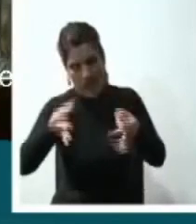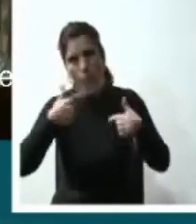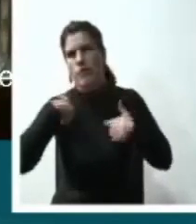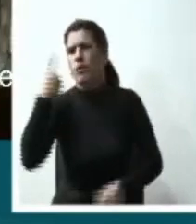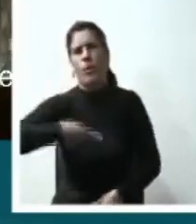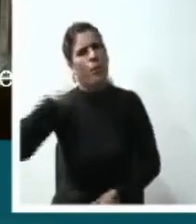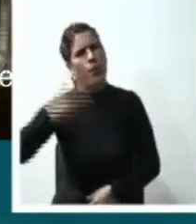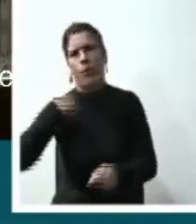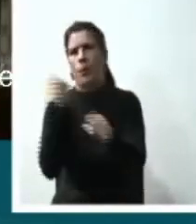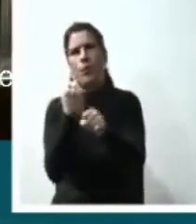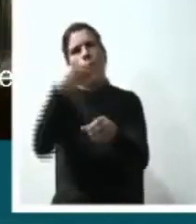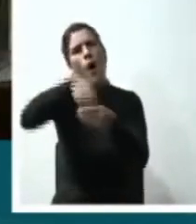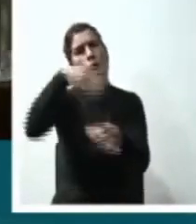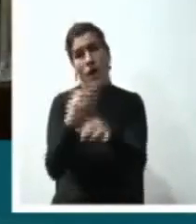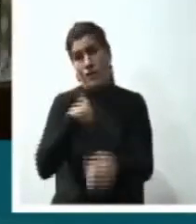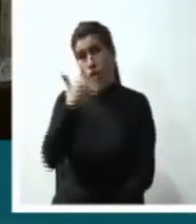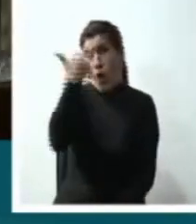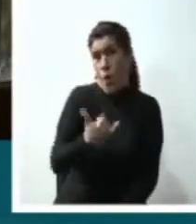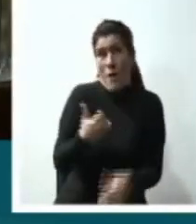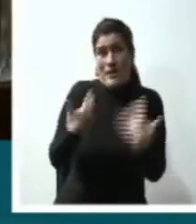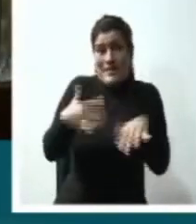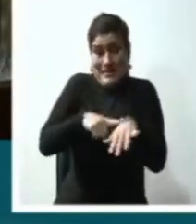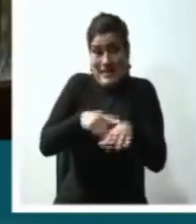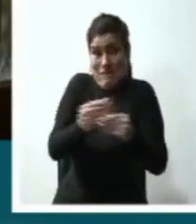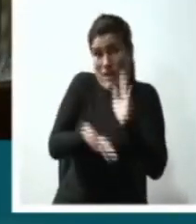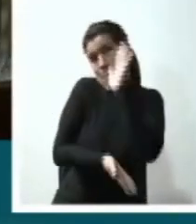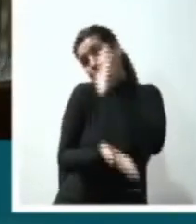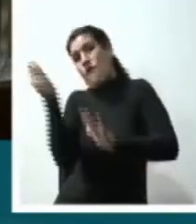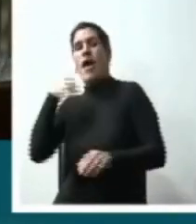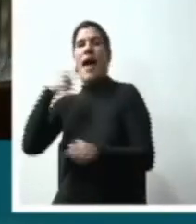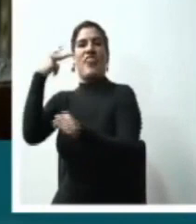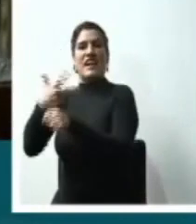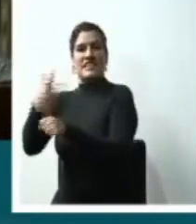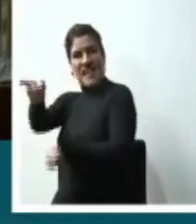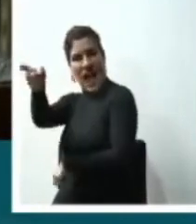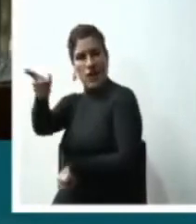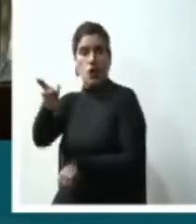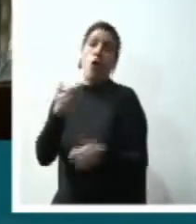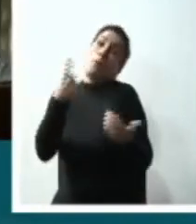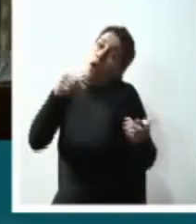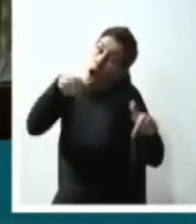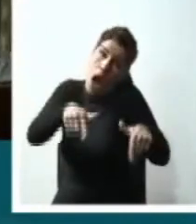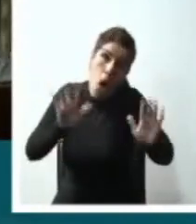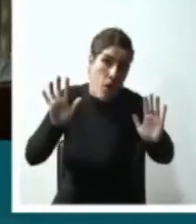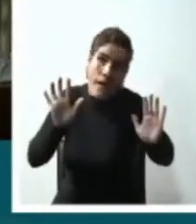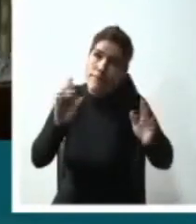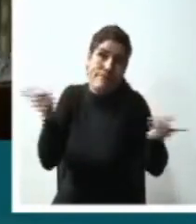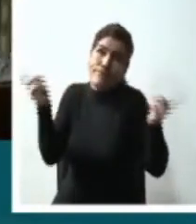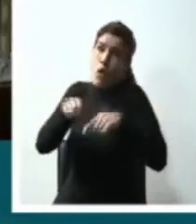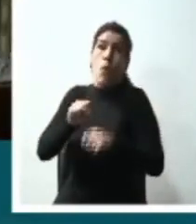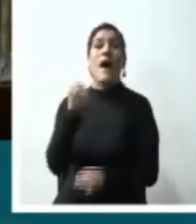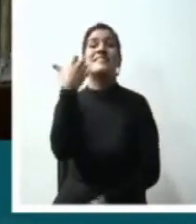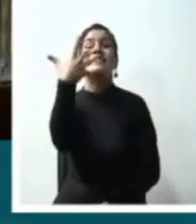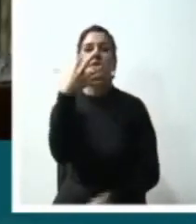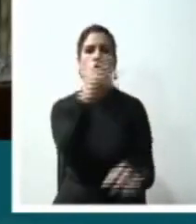en la escuela. Acá los jueves me iba rapidito corriendo para llegar al Instituto Terciario a tiempo, pero ahora me voy a tener que reincorporar a 5